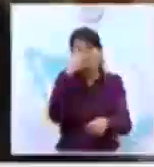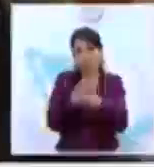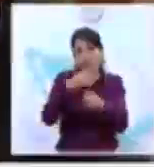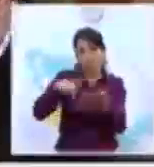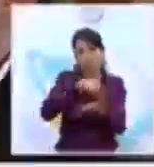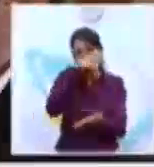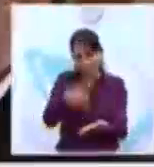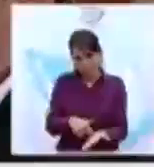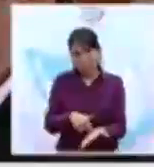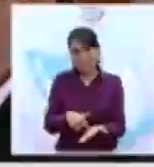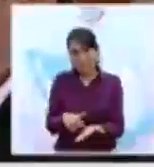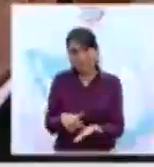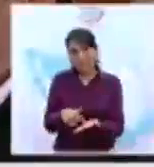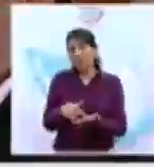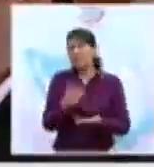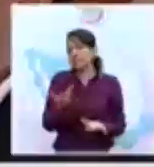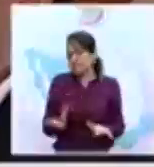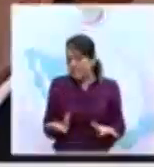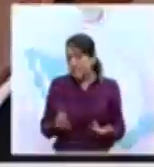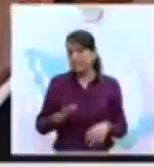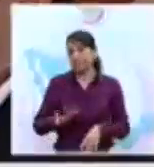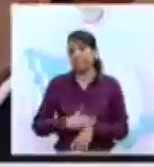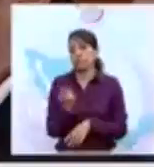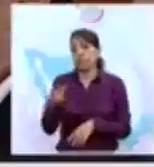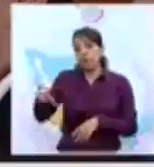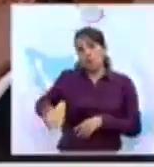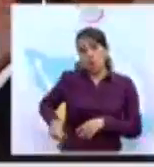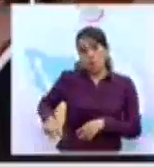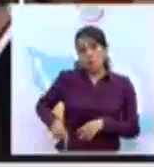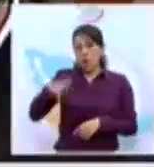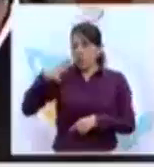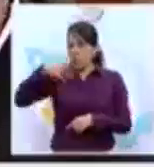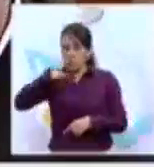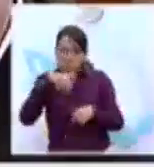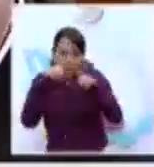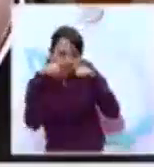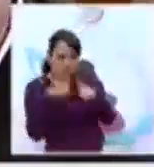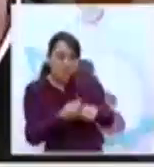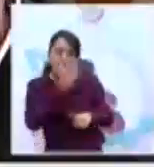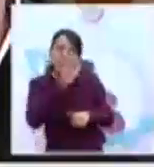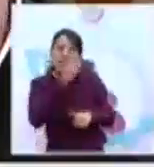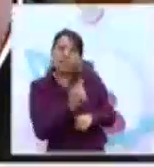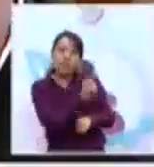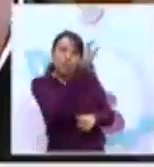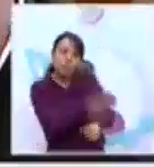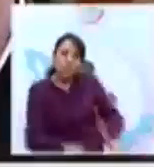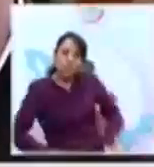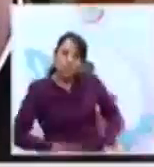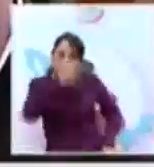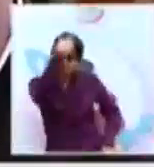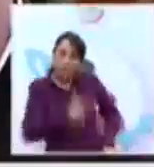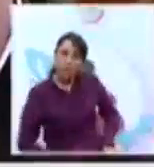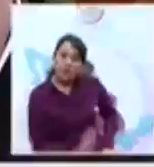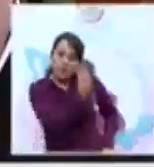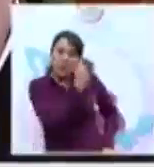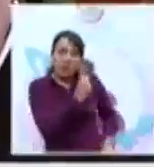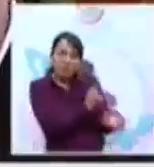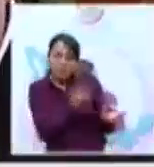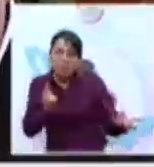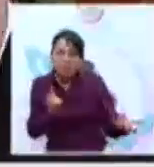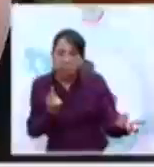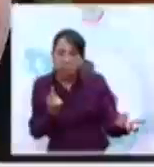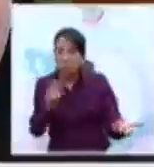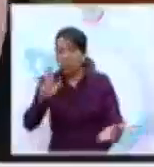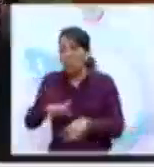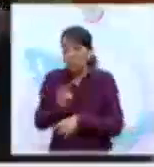estar desde un individuo aislado, una política más desde la estadística, ¿no? Hoy cualquier individuo de